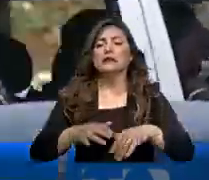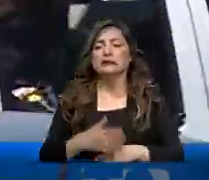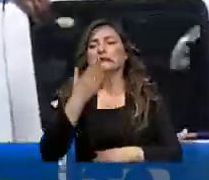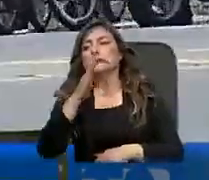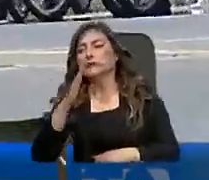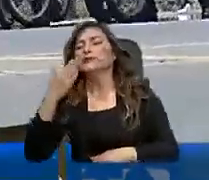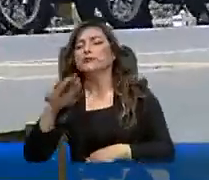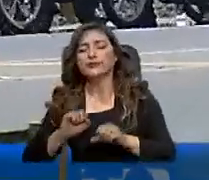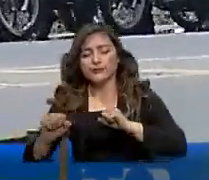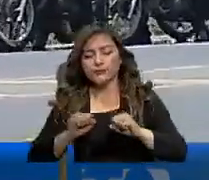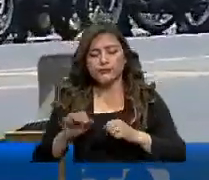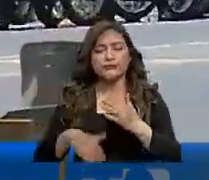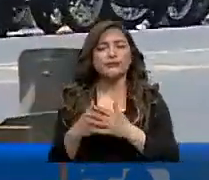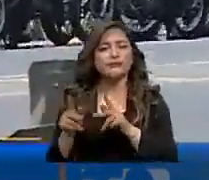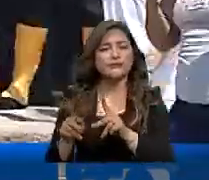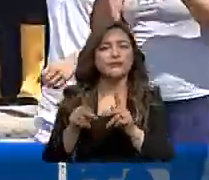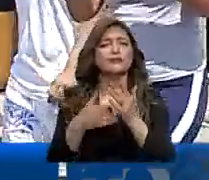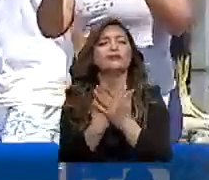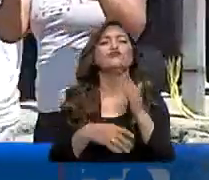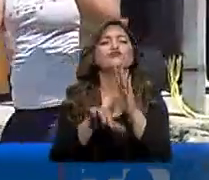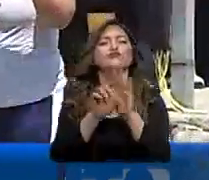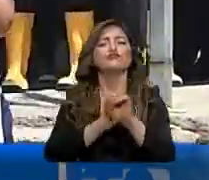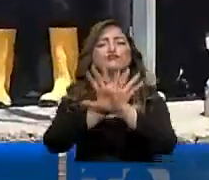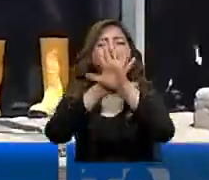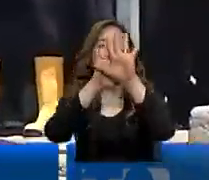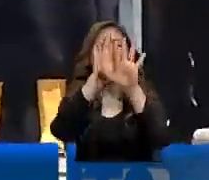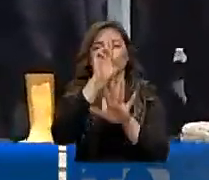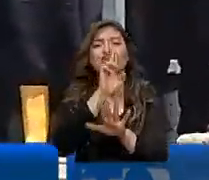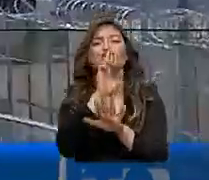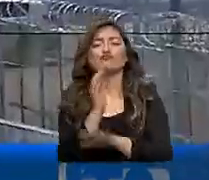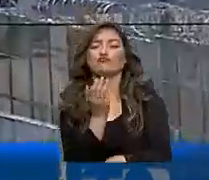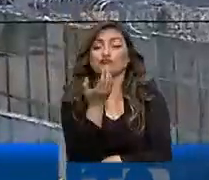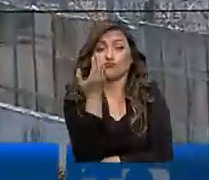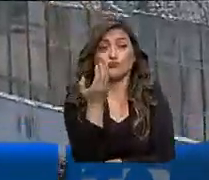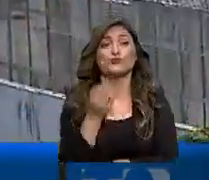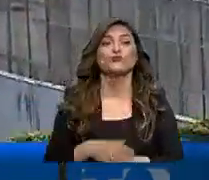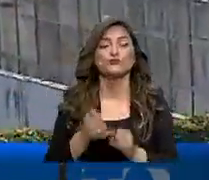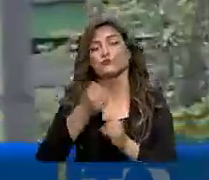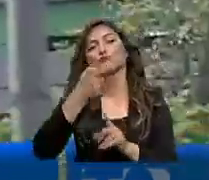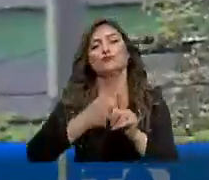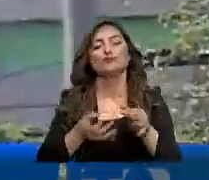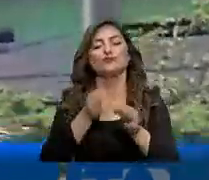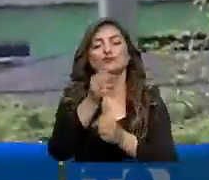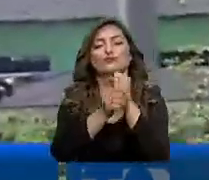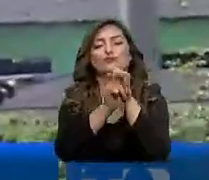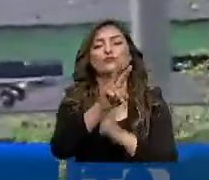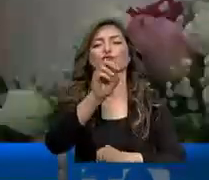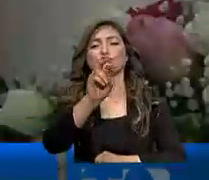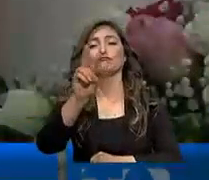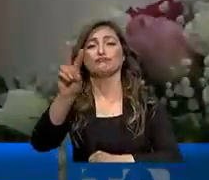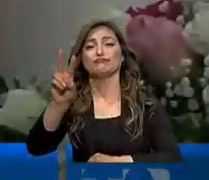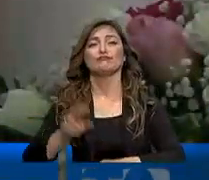hacer todo lo posible para tener lista una política pública clara para el sistema de rehabilitación a finales de febrero de